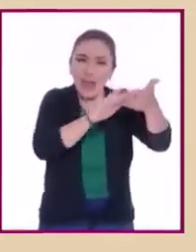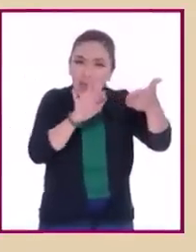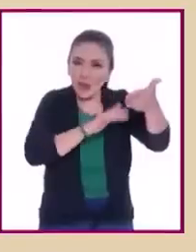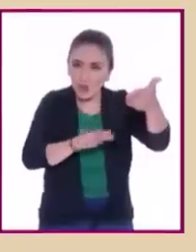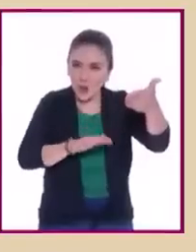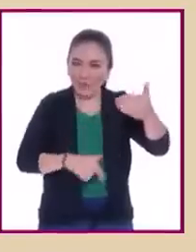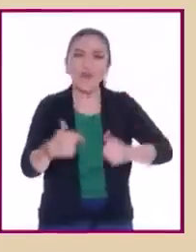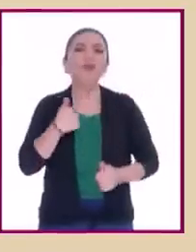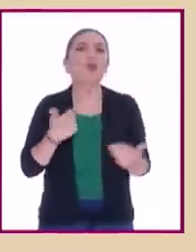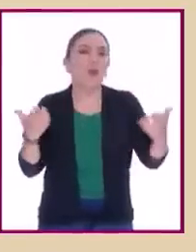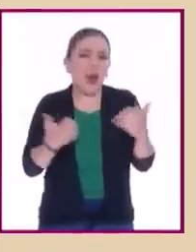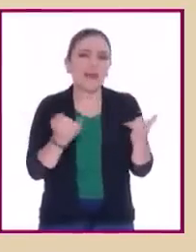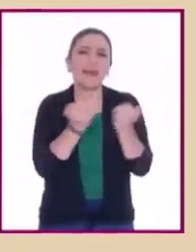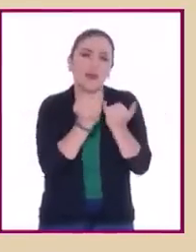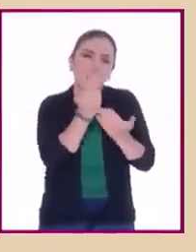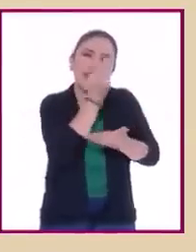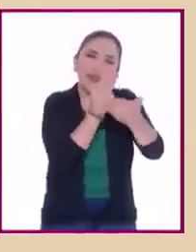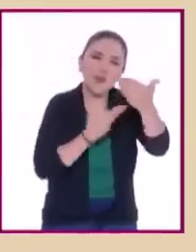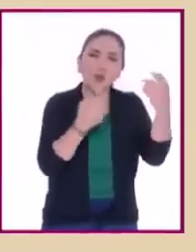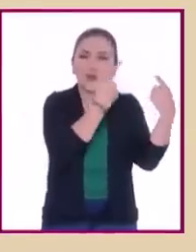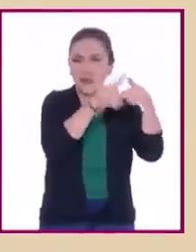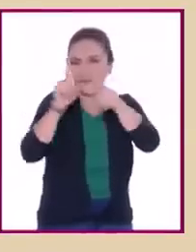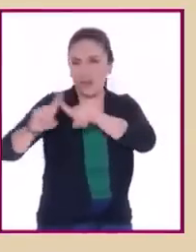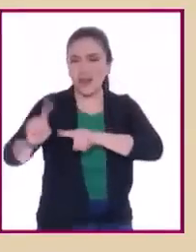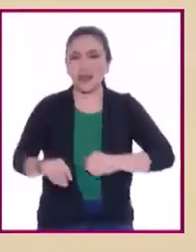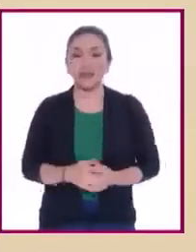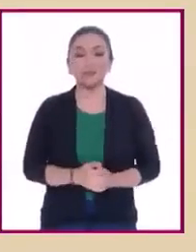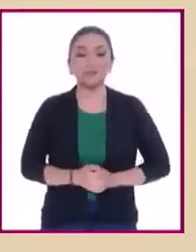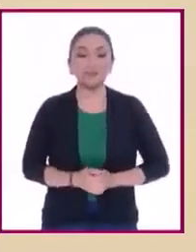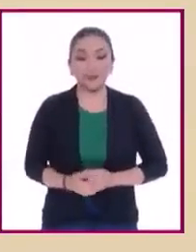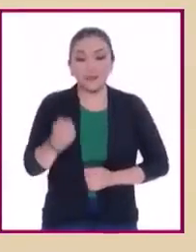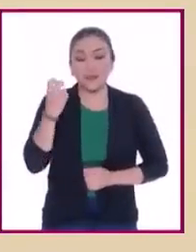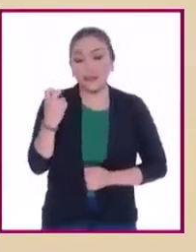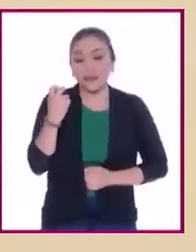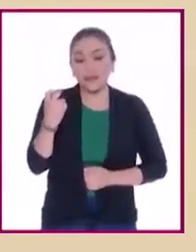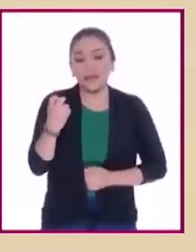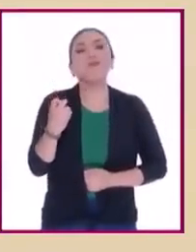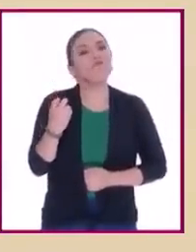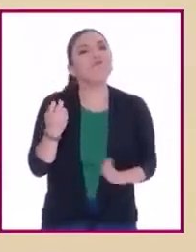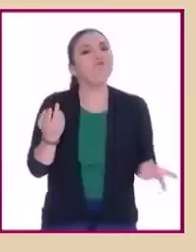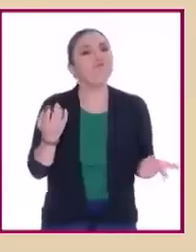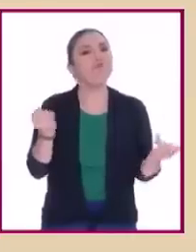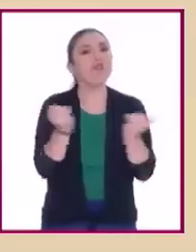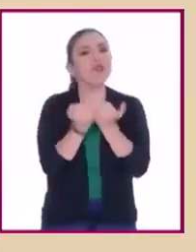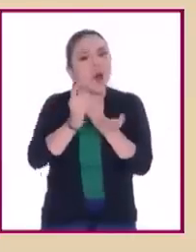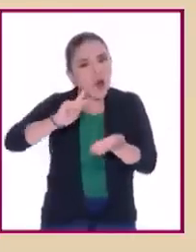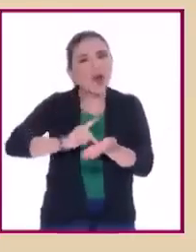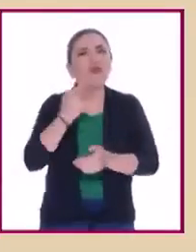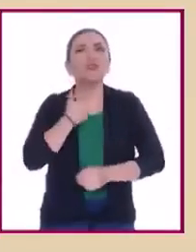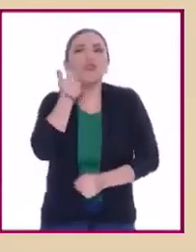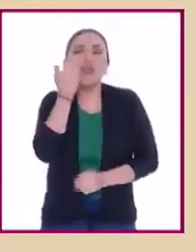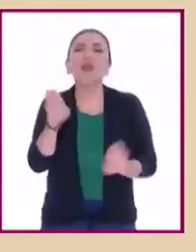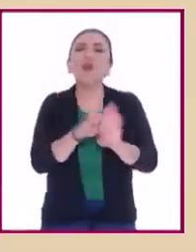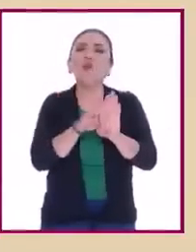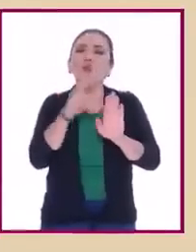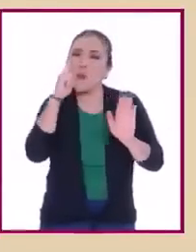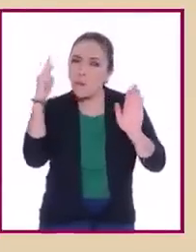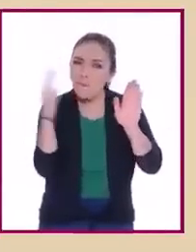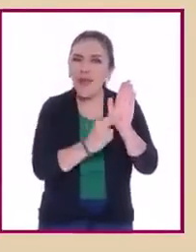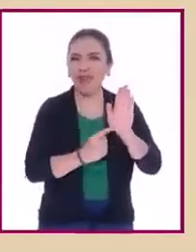desarrolle también varias ilustraciones en las que nuevamente traté de